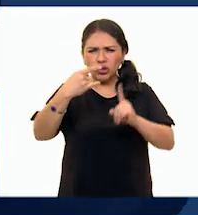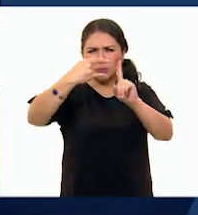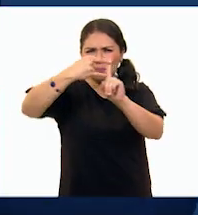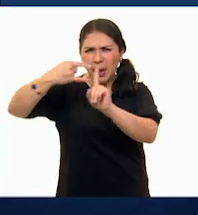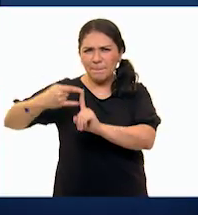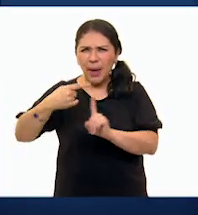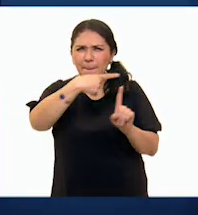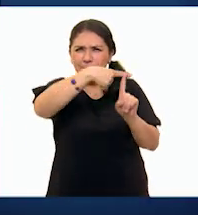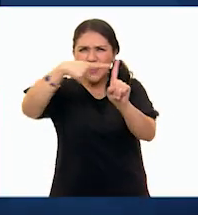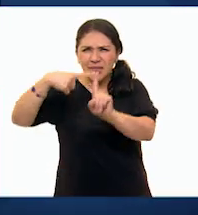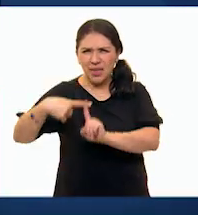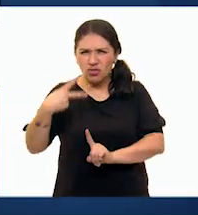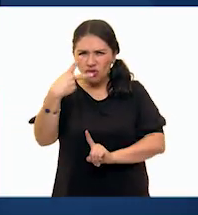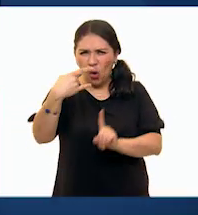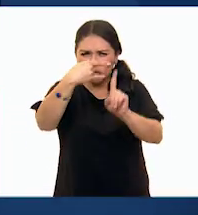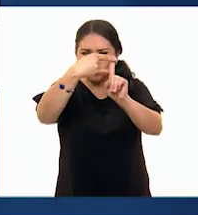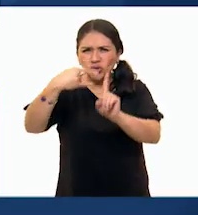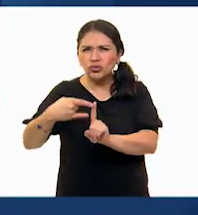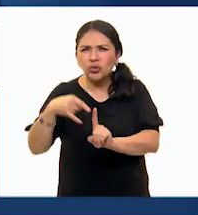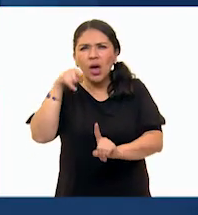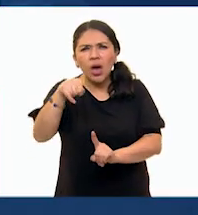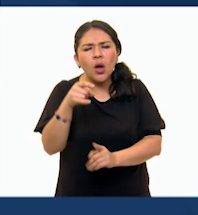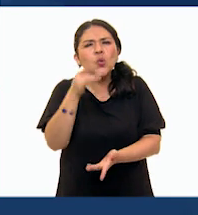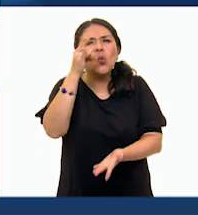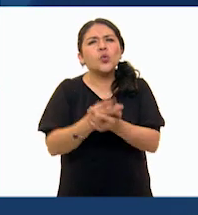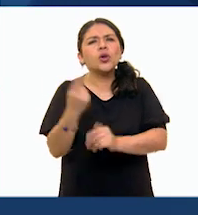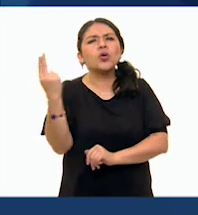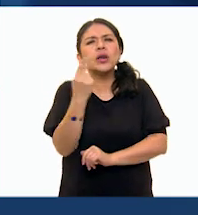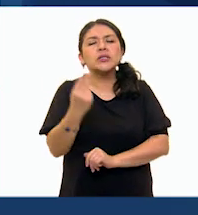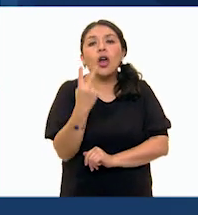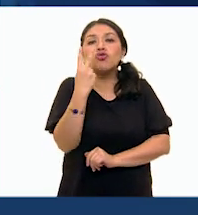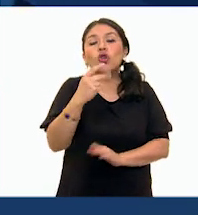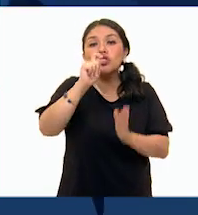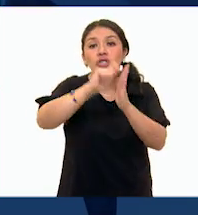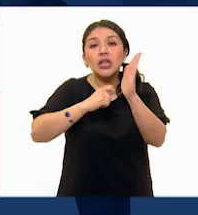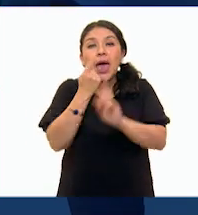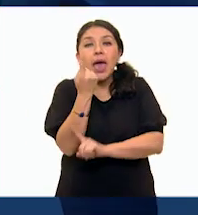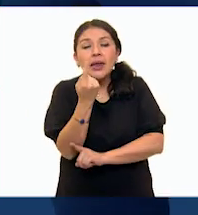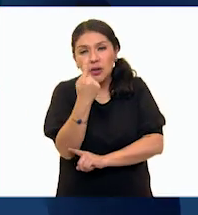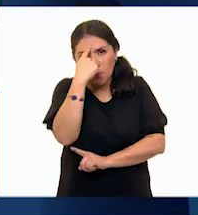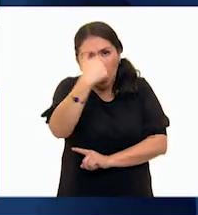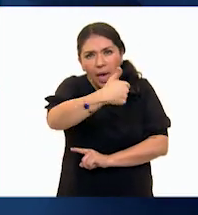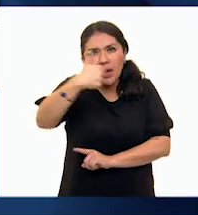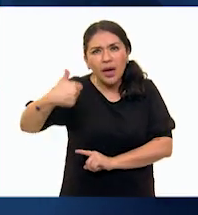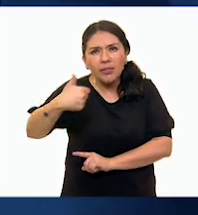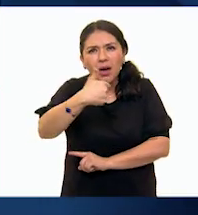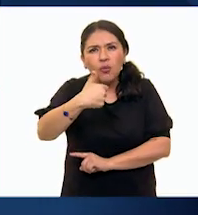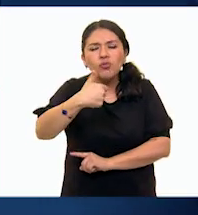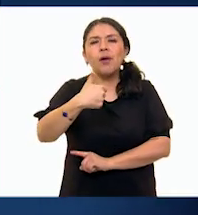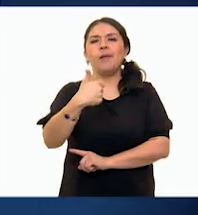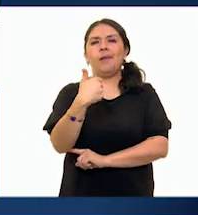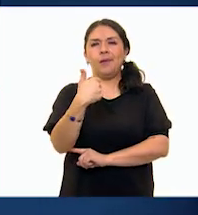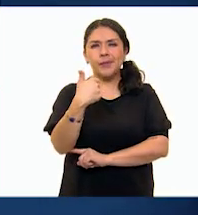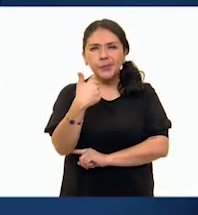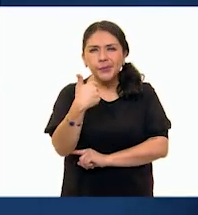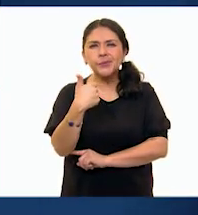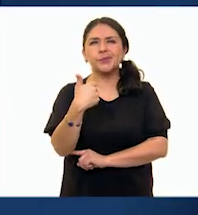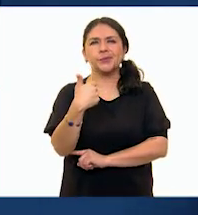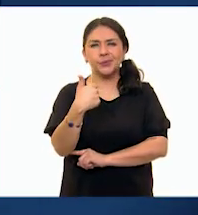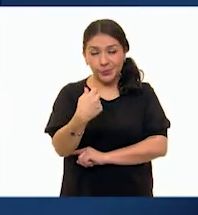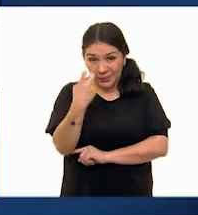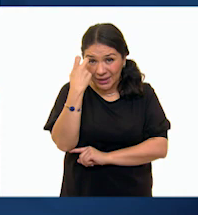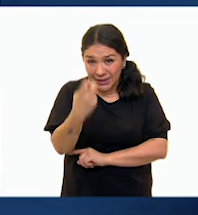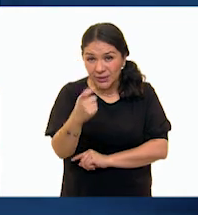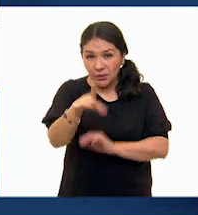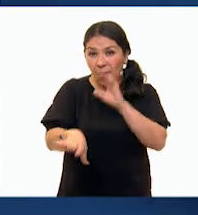de los niveles de en medio, solo se necesitan dos cerillos para cada uno. Exactamente, lo que